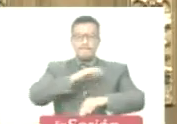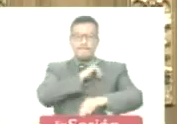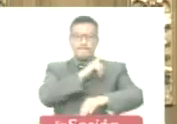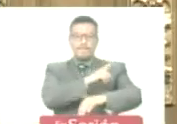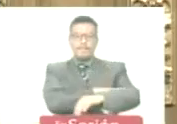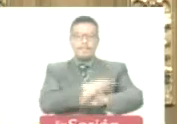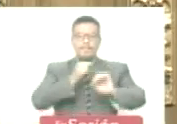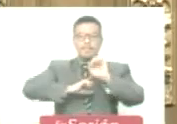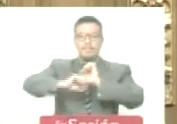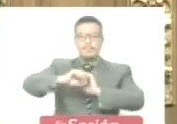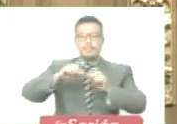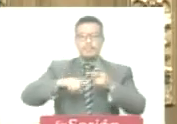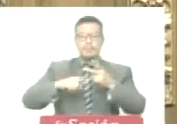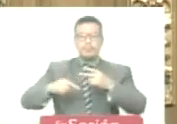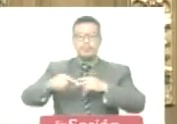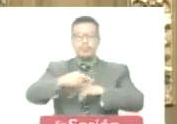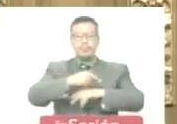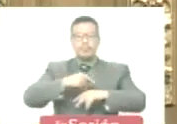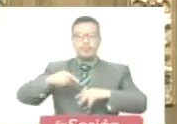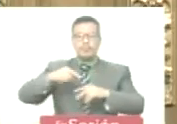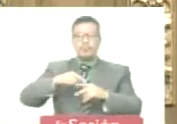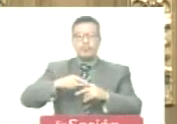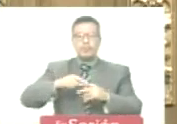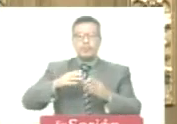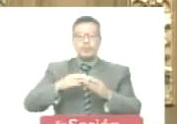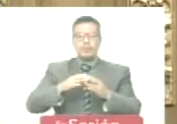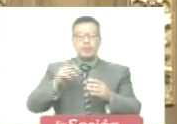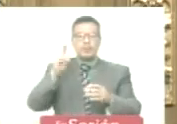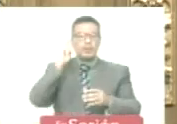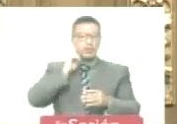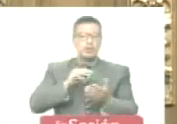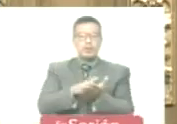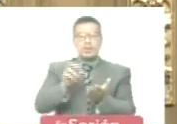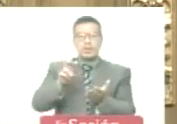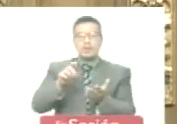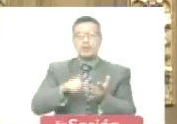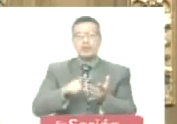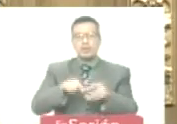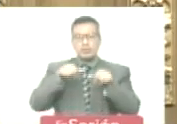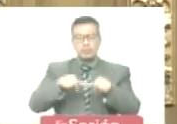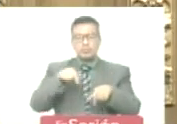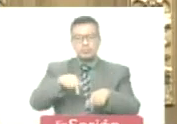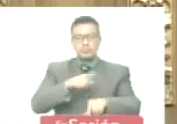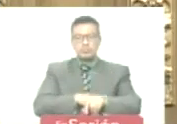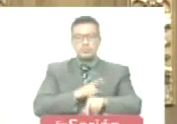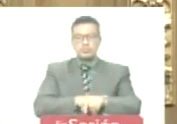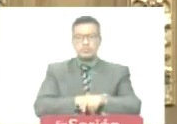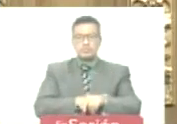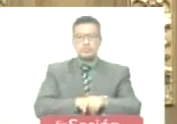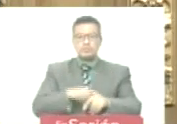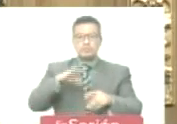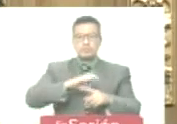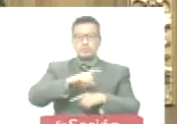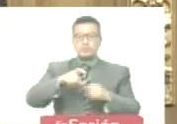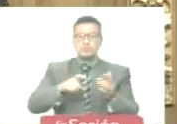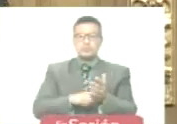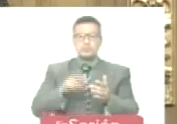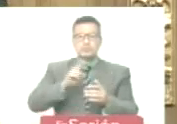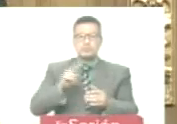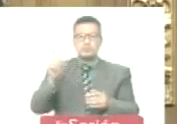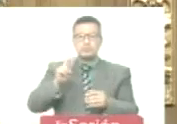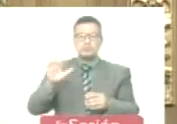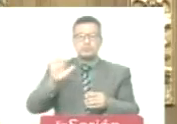para la Defensa, gobernador del Estado Bolivariano de Nueva Esparta, y actualmente es cónsul general de la